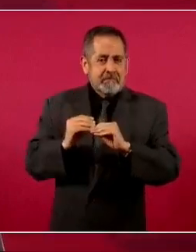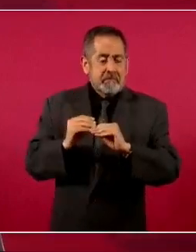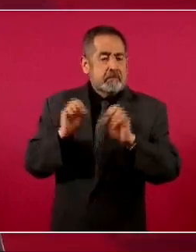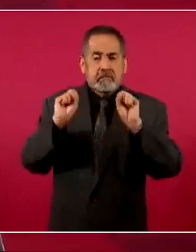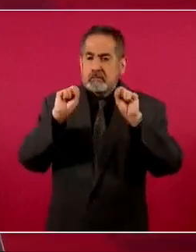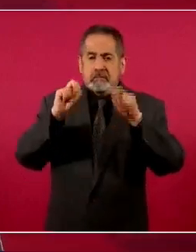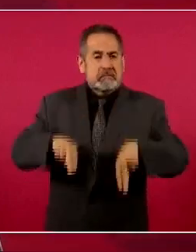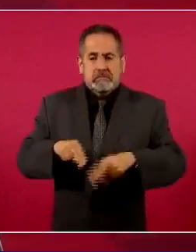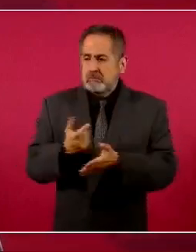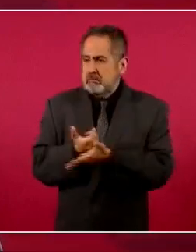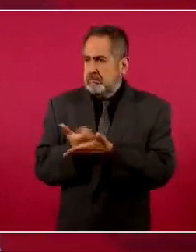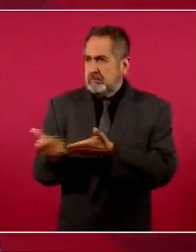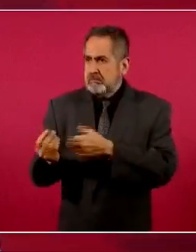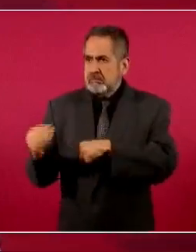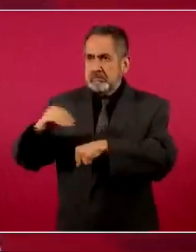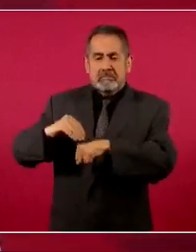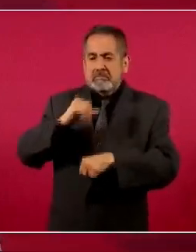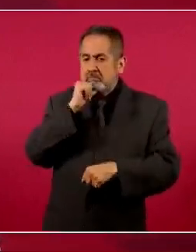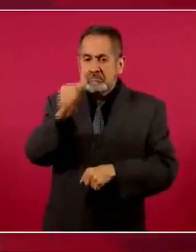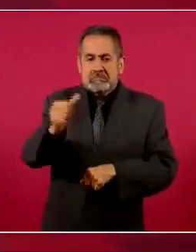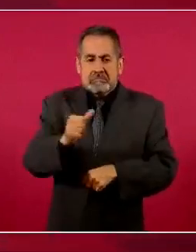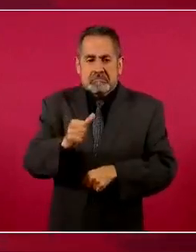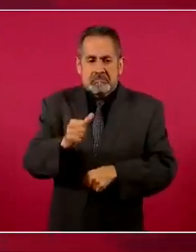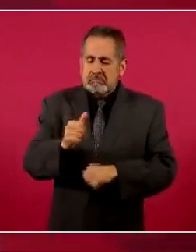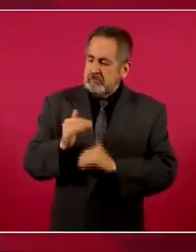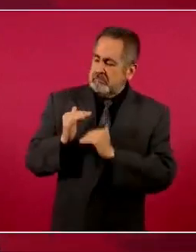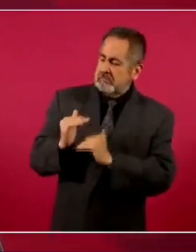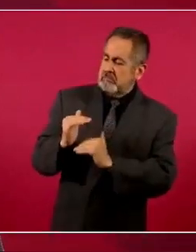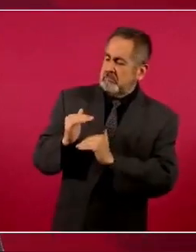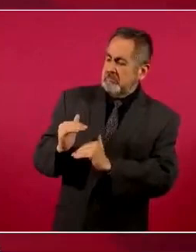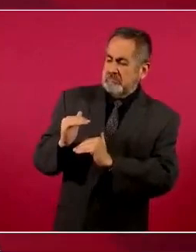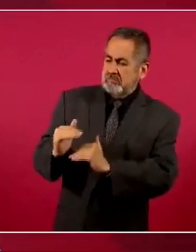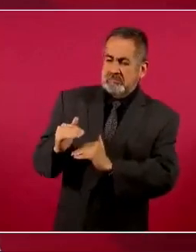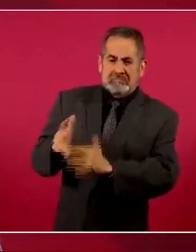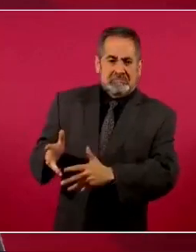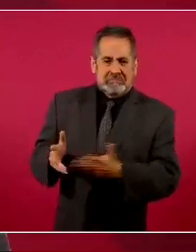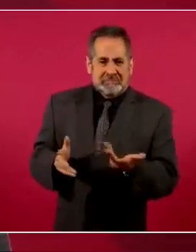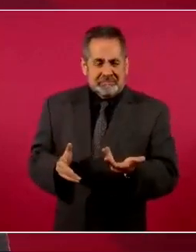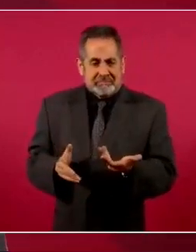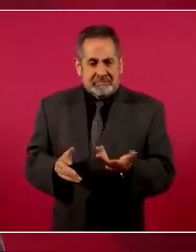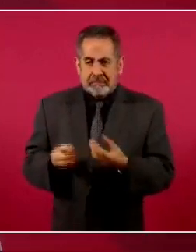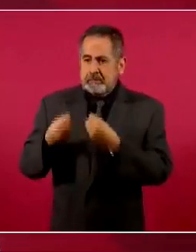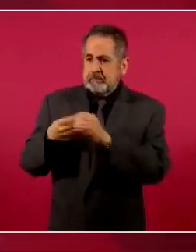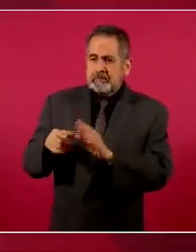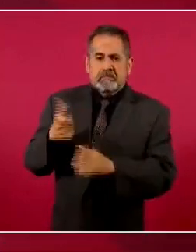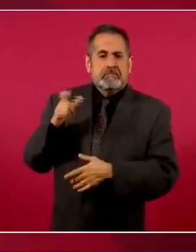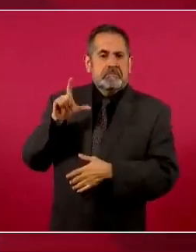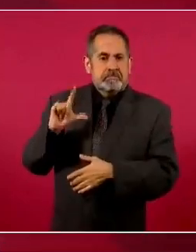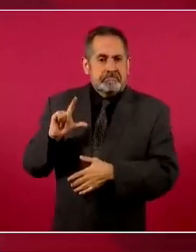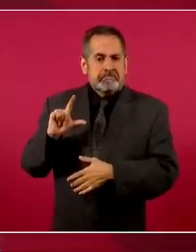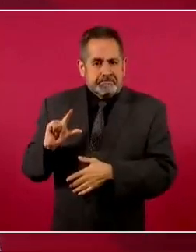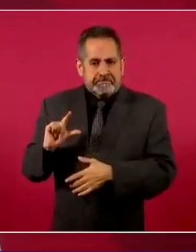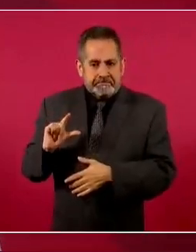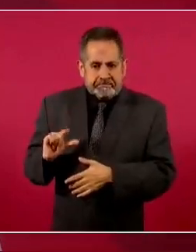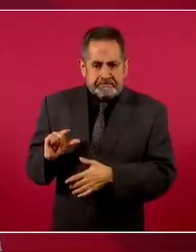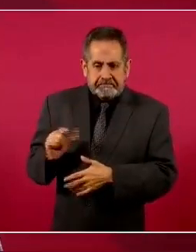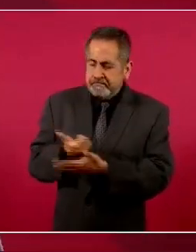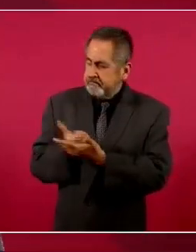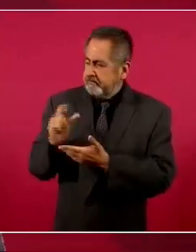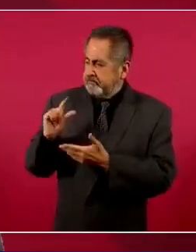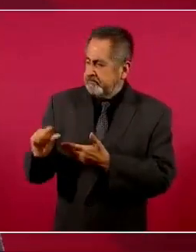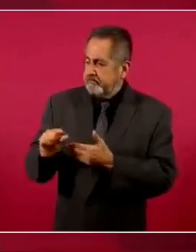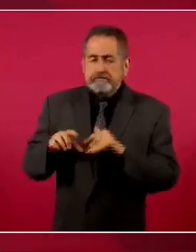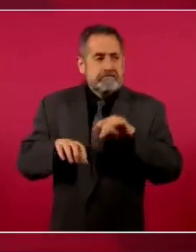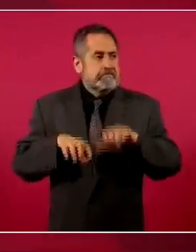sin aumentar el salario en términos reales. Al contrario, pérdidas del